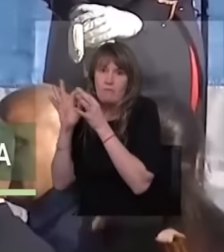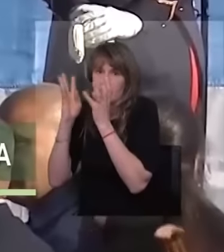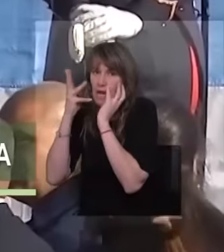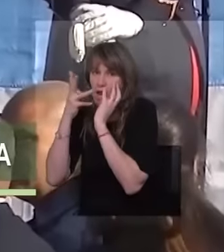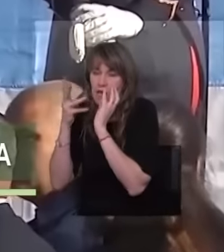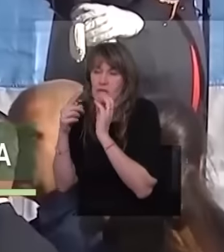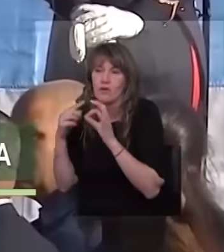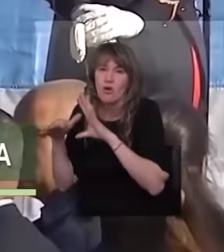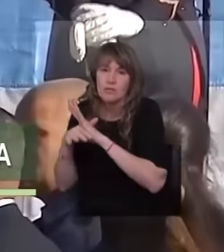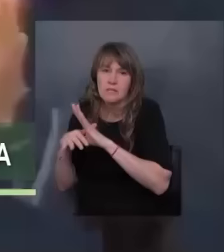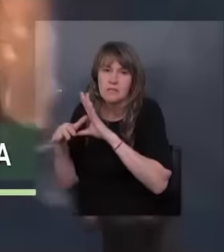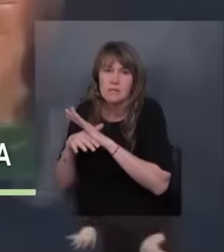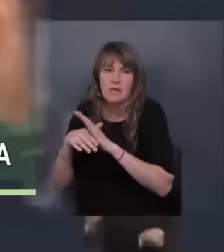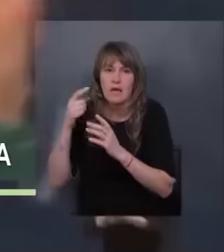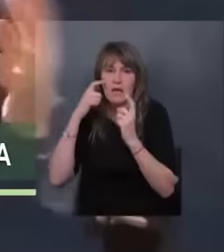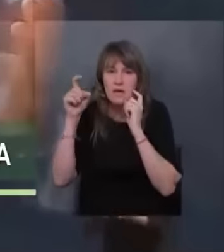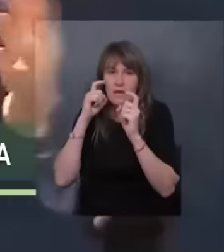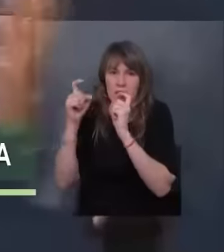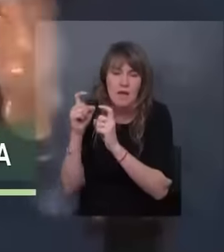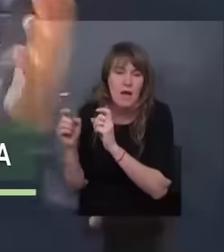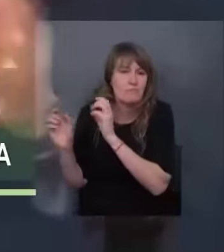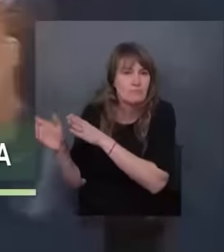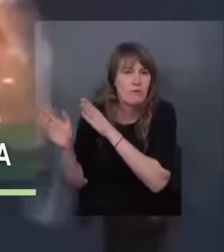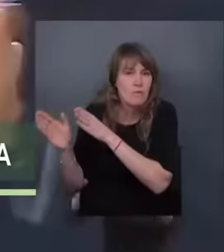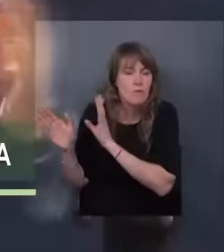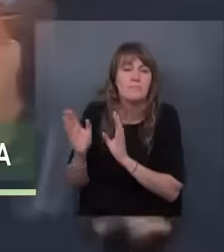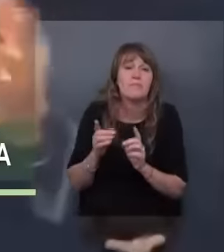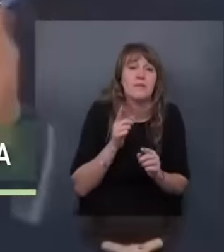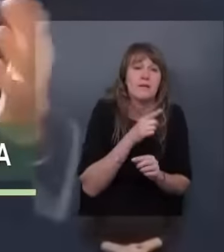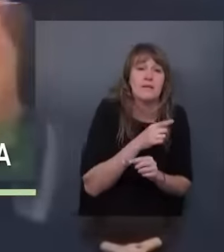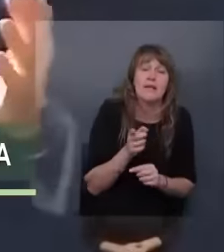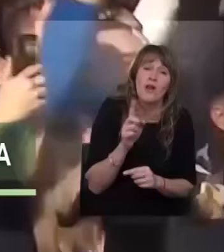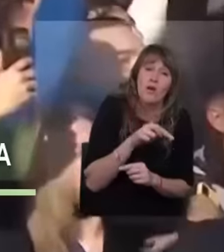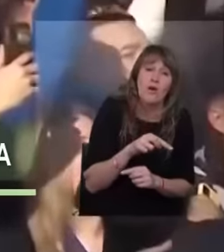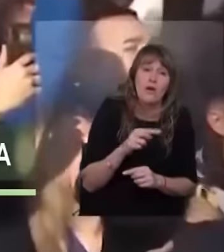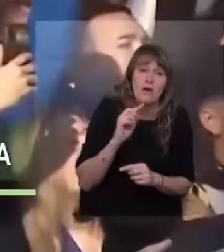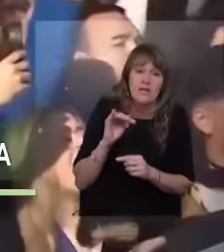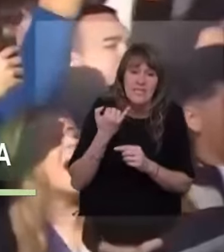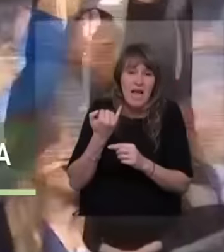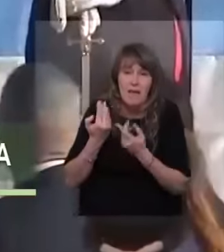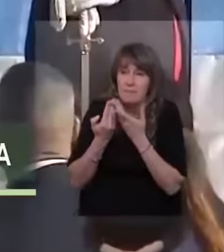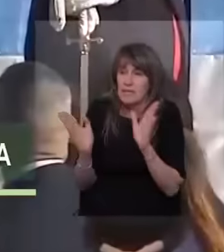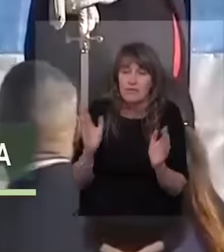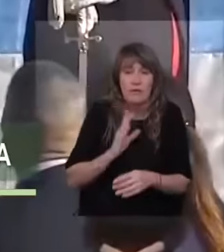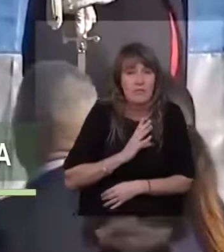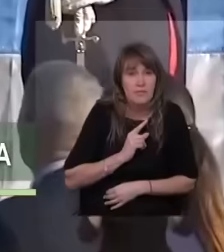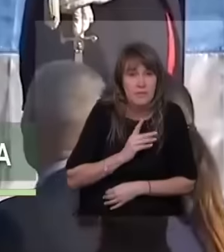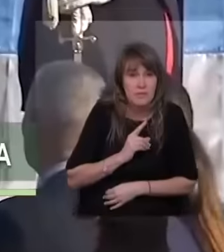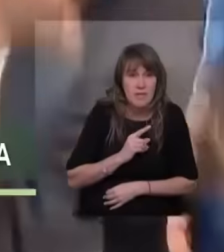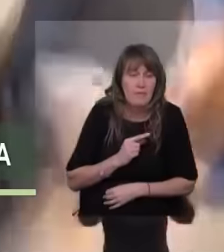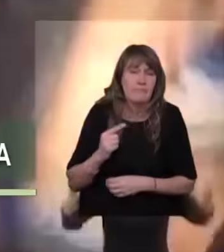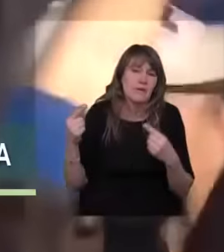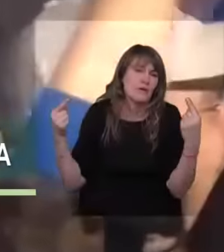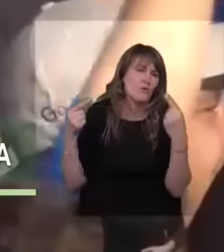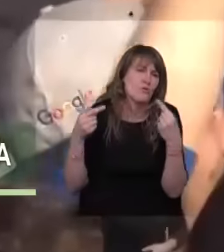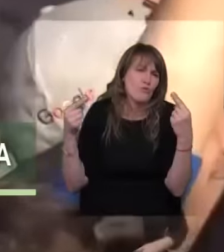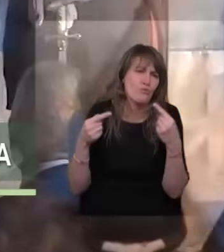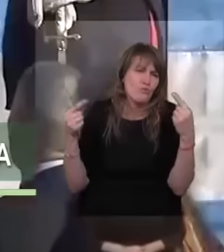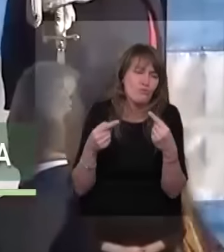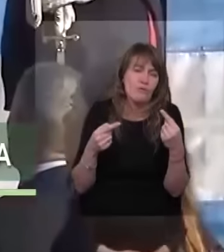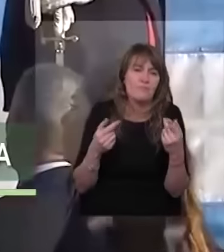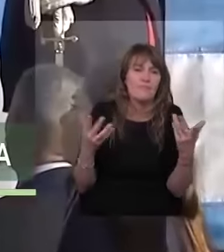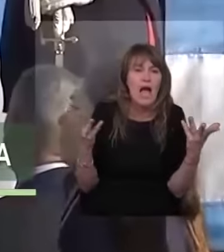coincidencias ideológicas tuvo oscilaciones desde que el libertario asumió la presidencia en diciembre pasado pero no D estallar el miércoles